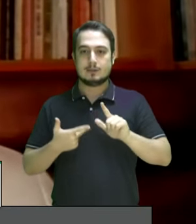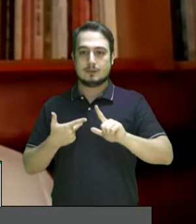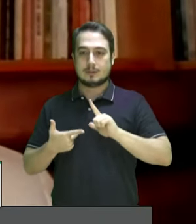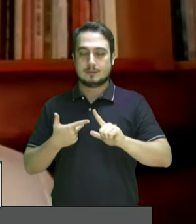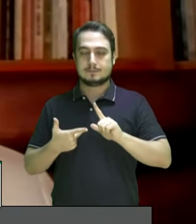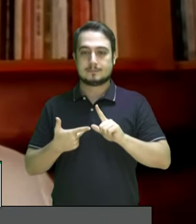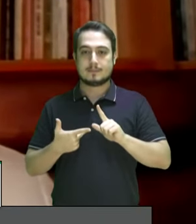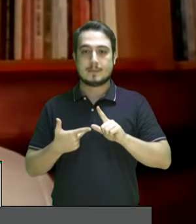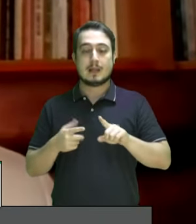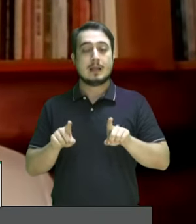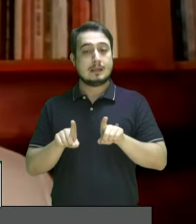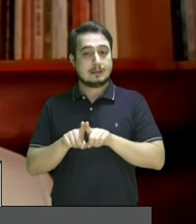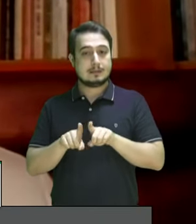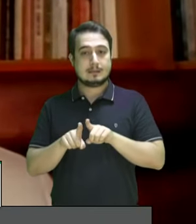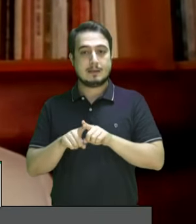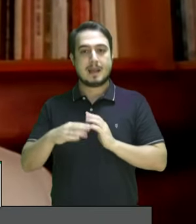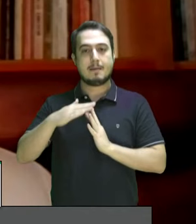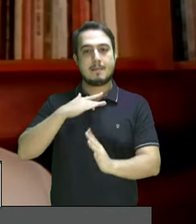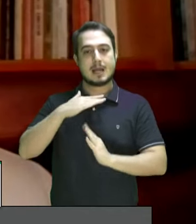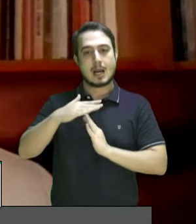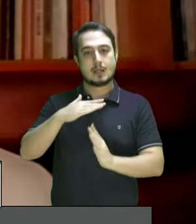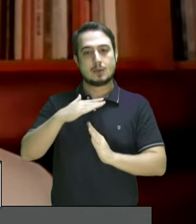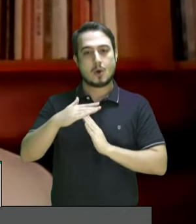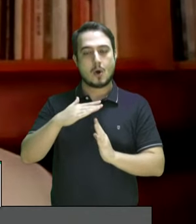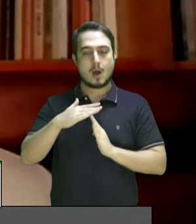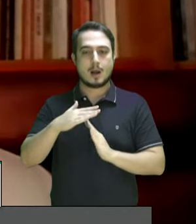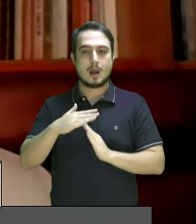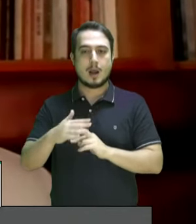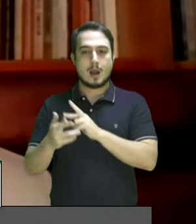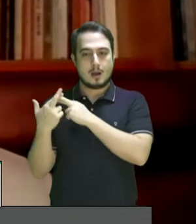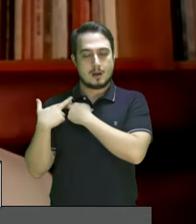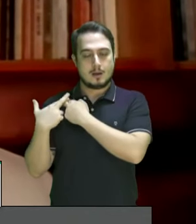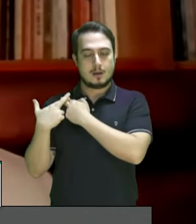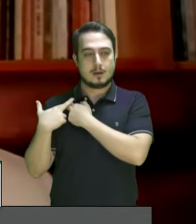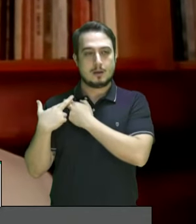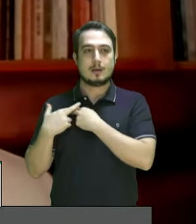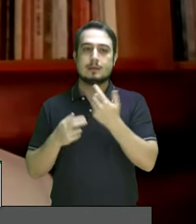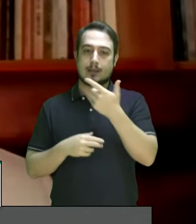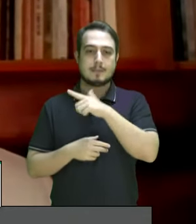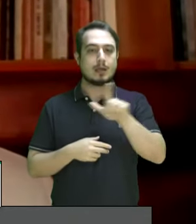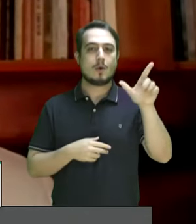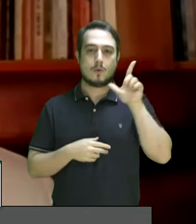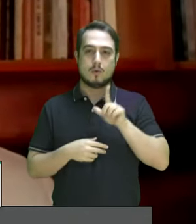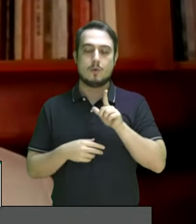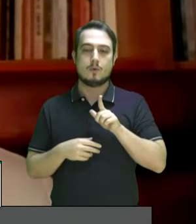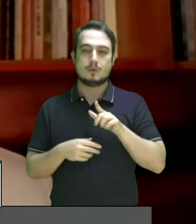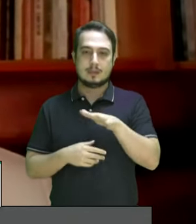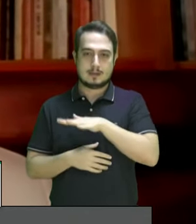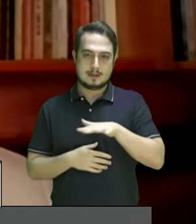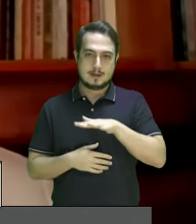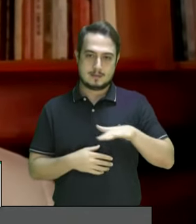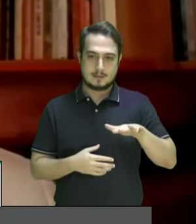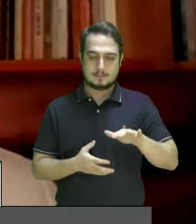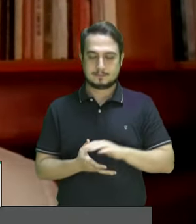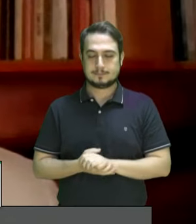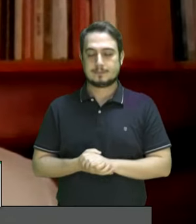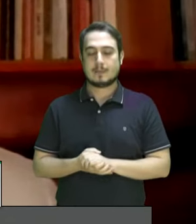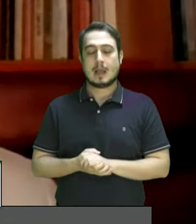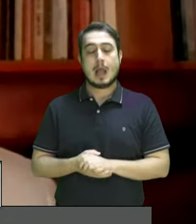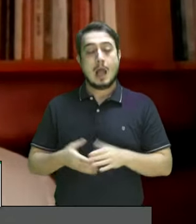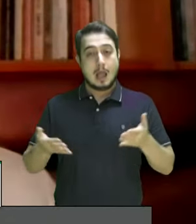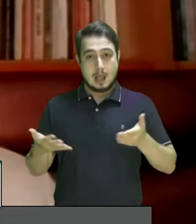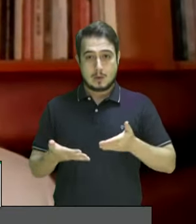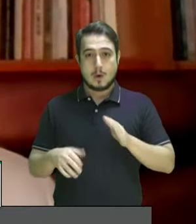las autoridades migratorias por supuesto y otros agentes es un momento